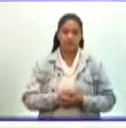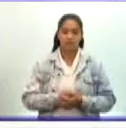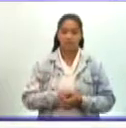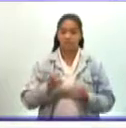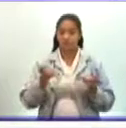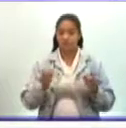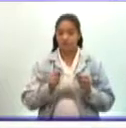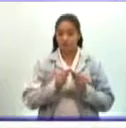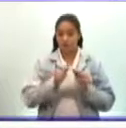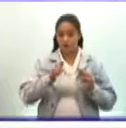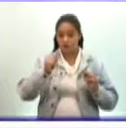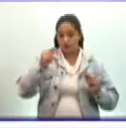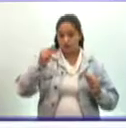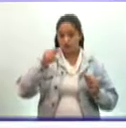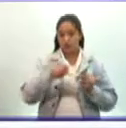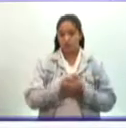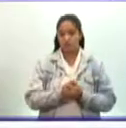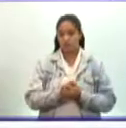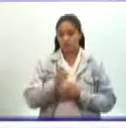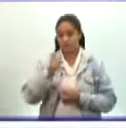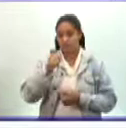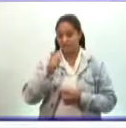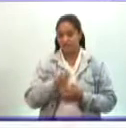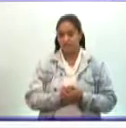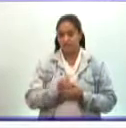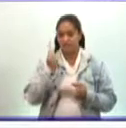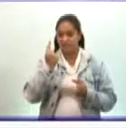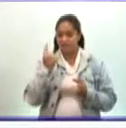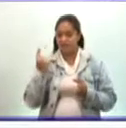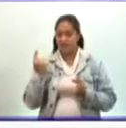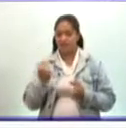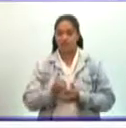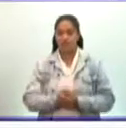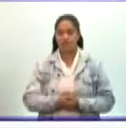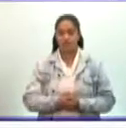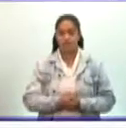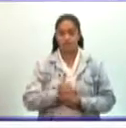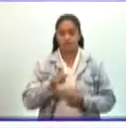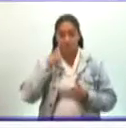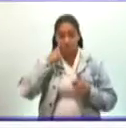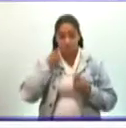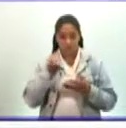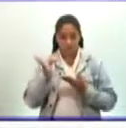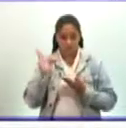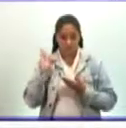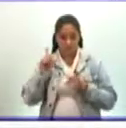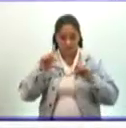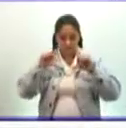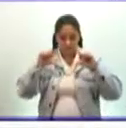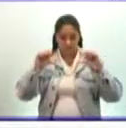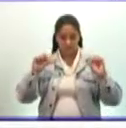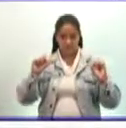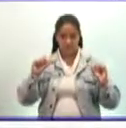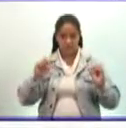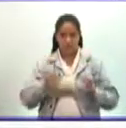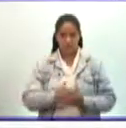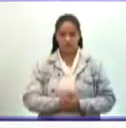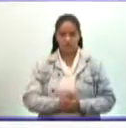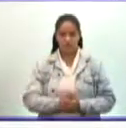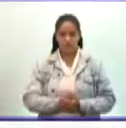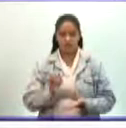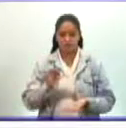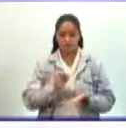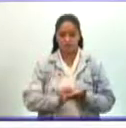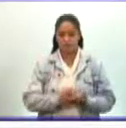Calcula la longitud del segmento X en cada caso. Ahí tienen la figura y observen que les plantean que el